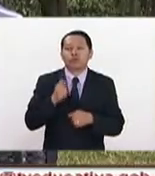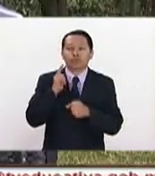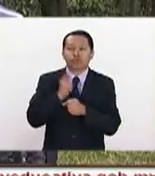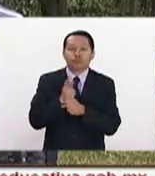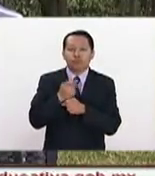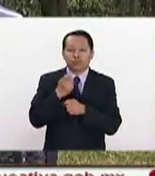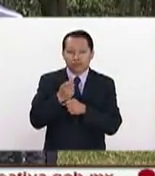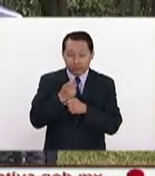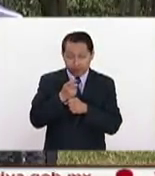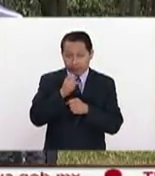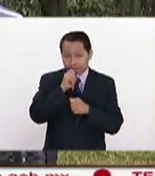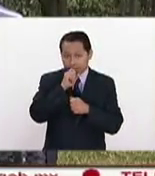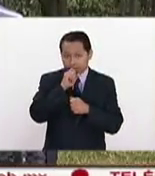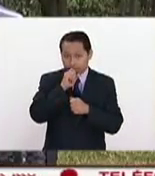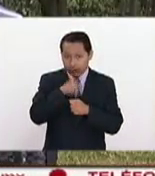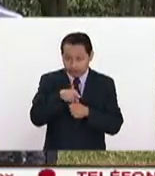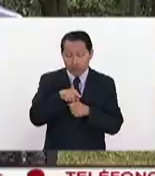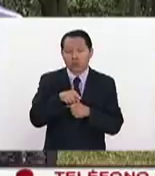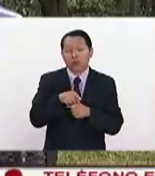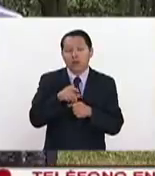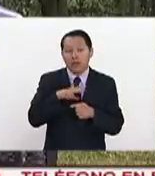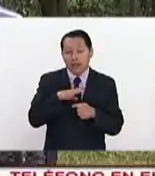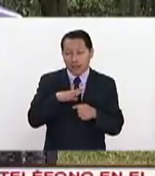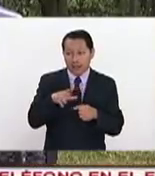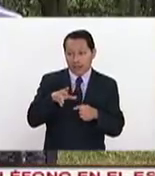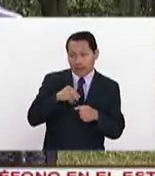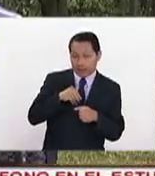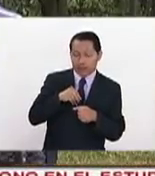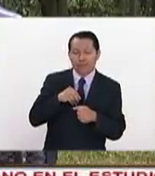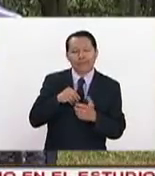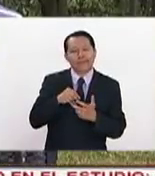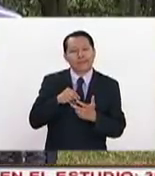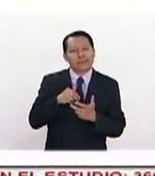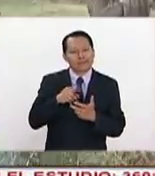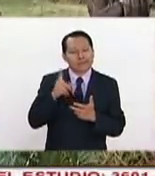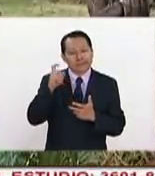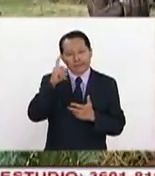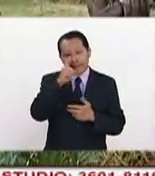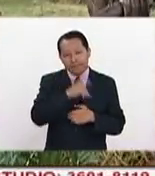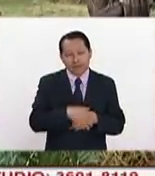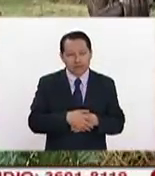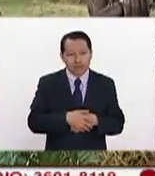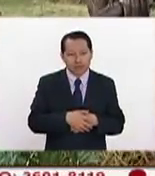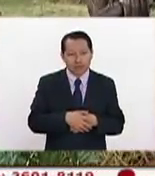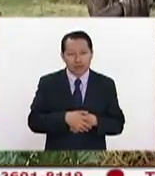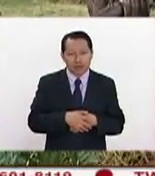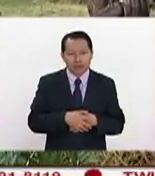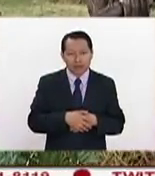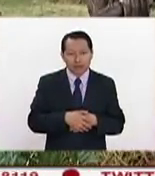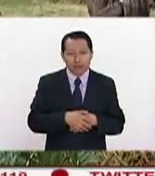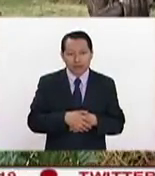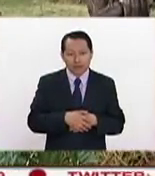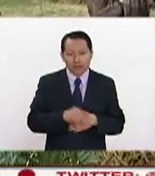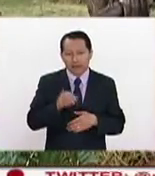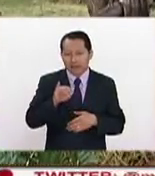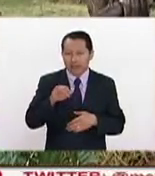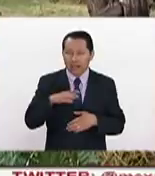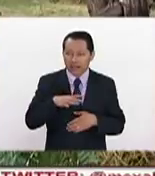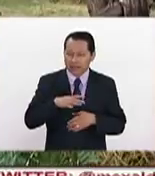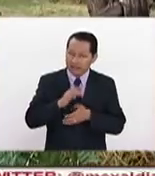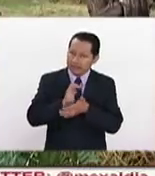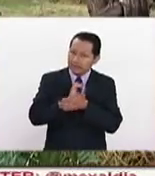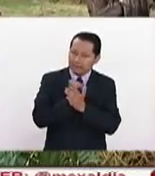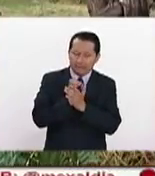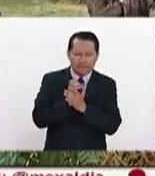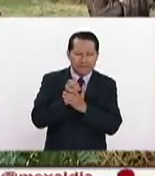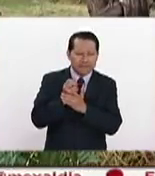o ese problema mora en mí, pues me impacta y digo, se me viene el mundo encima. El estigma es lo que mata, es lo primero